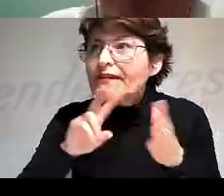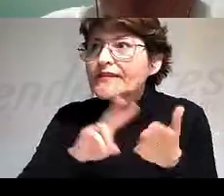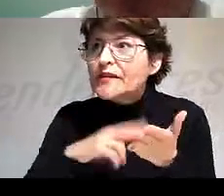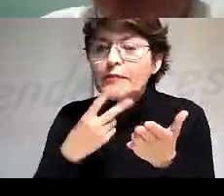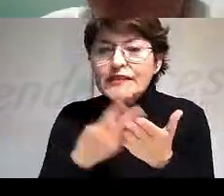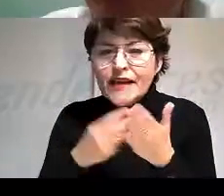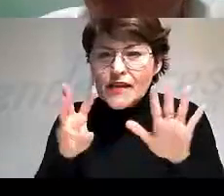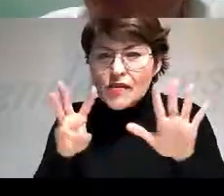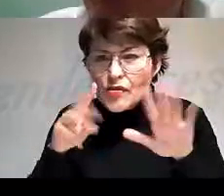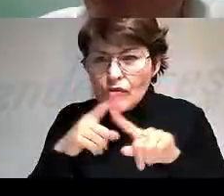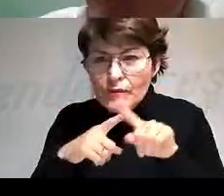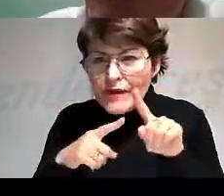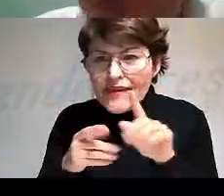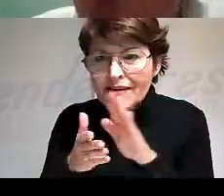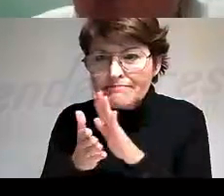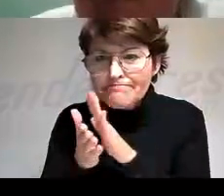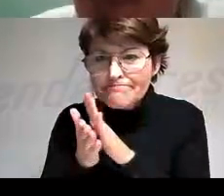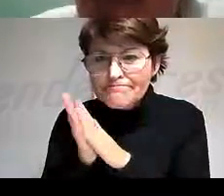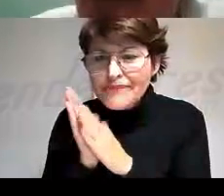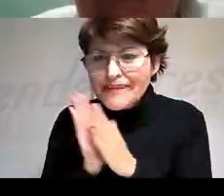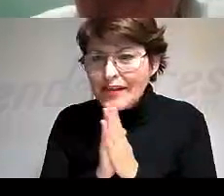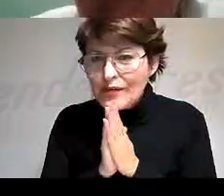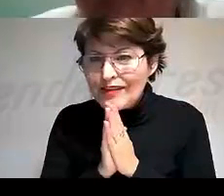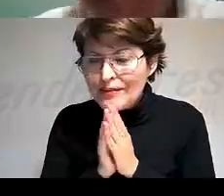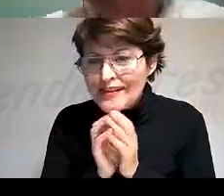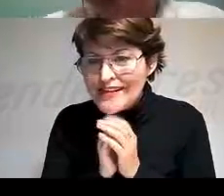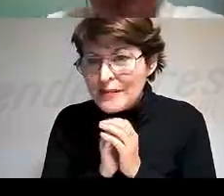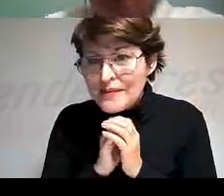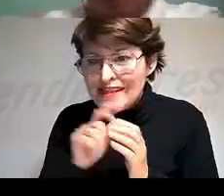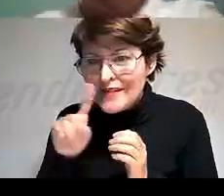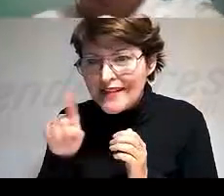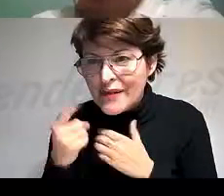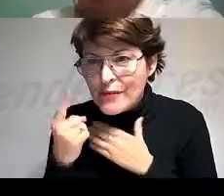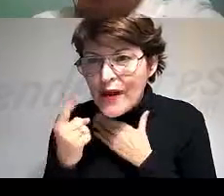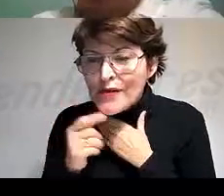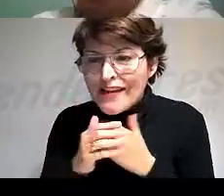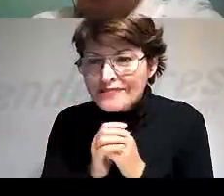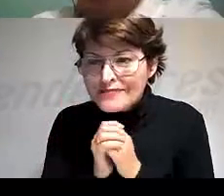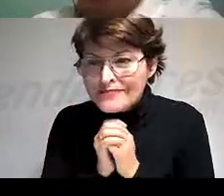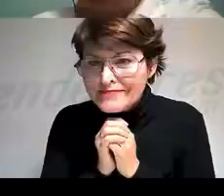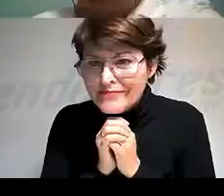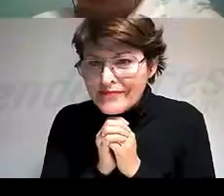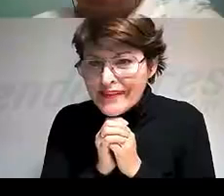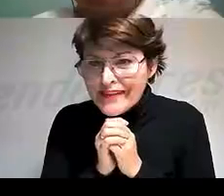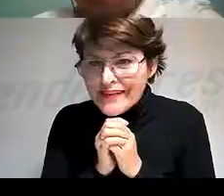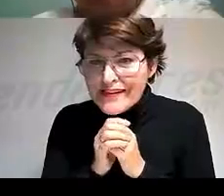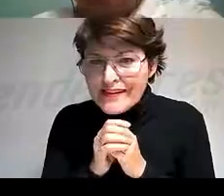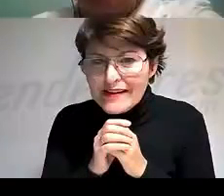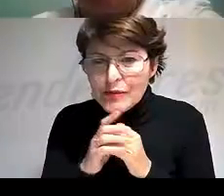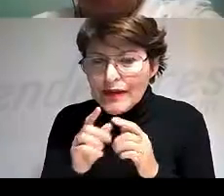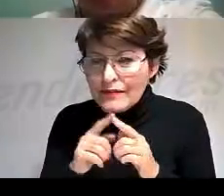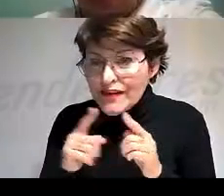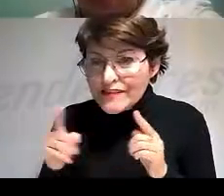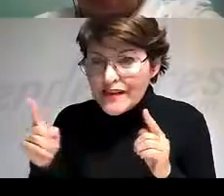Disculpe, la intérprete a las 8:30 me tengo que marchar. Pensaba que era 1 hora. Madre